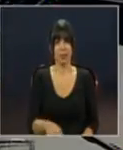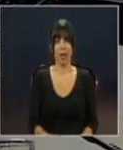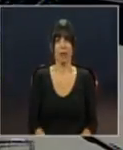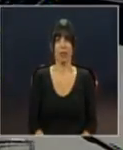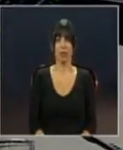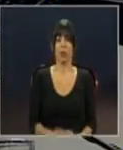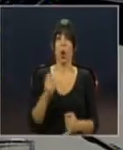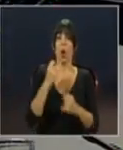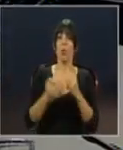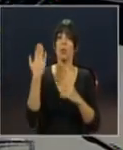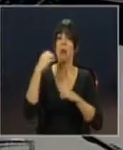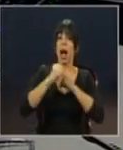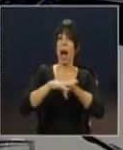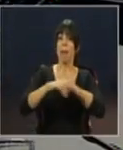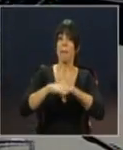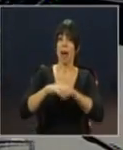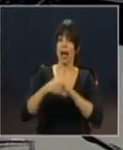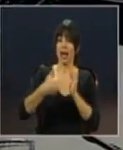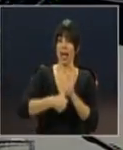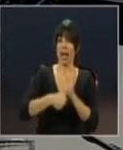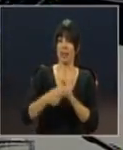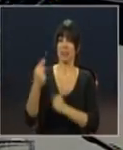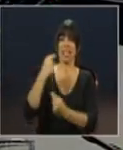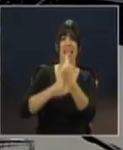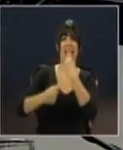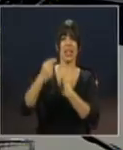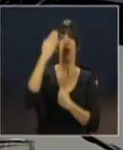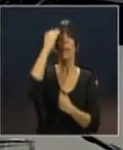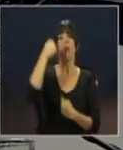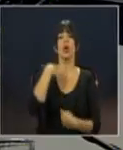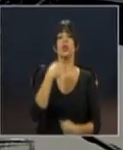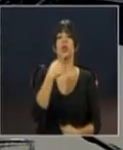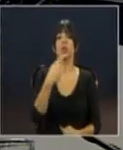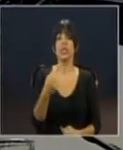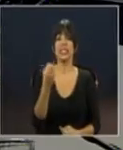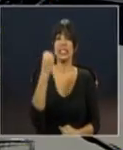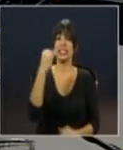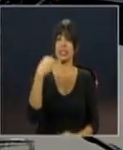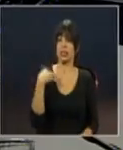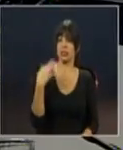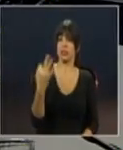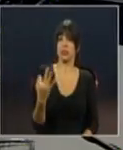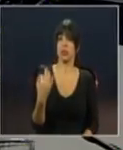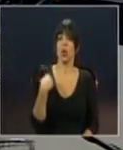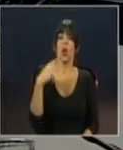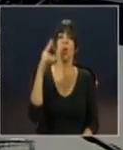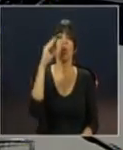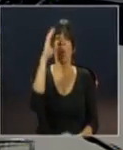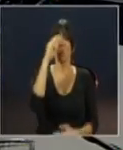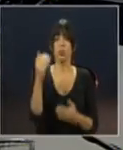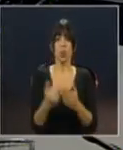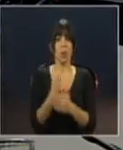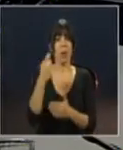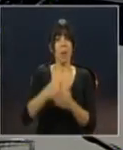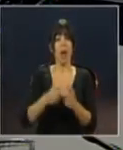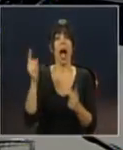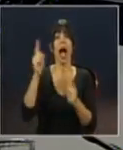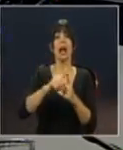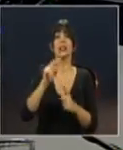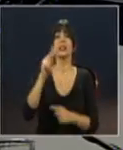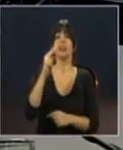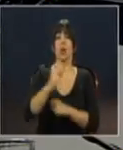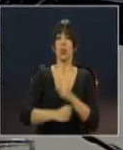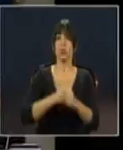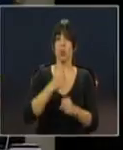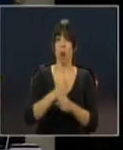Durante la última campaña electoral se me criticó porque indiqué que, caso de ser electo, no buscaría el cobro de nuevos impuestos hasta el segundo año de mi